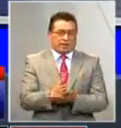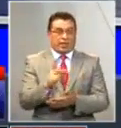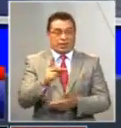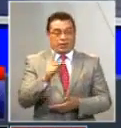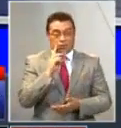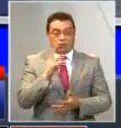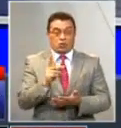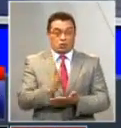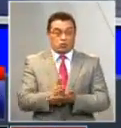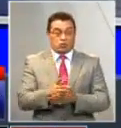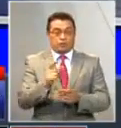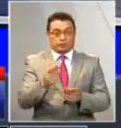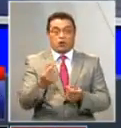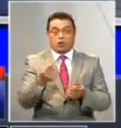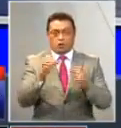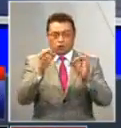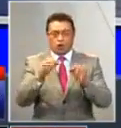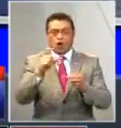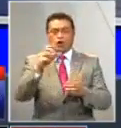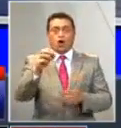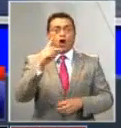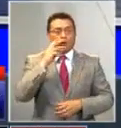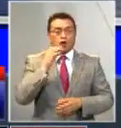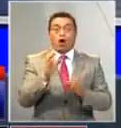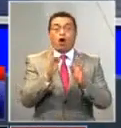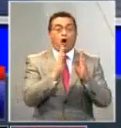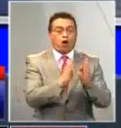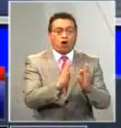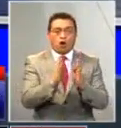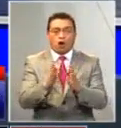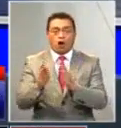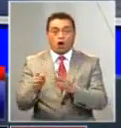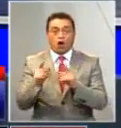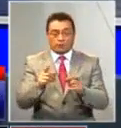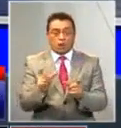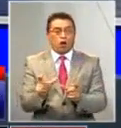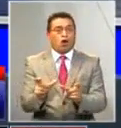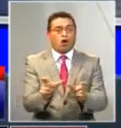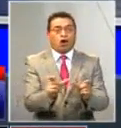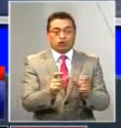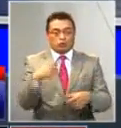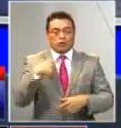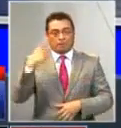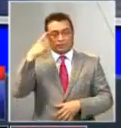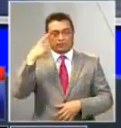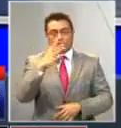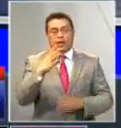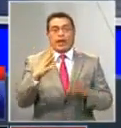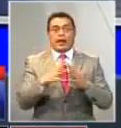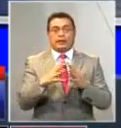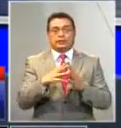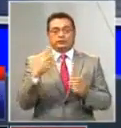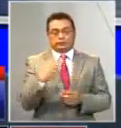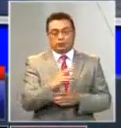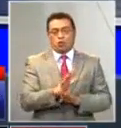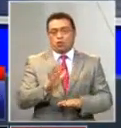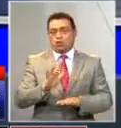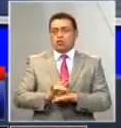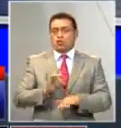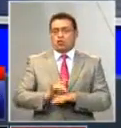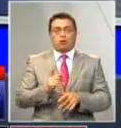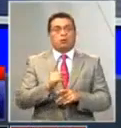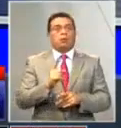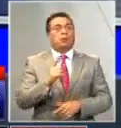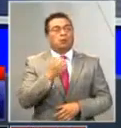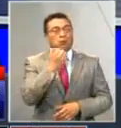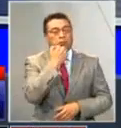la disciplina, los códigos, el orden, el control, uno piensa que son cosas que suceden en el ejército, pero